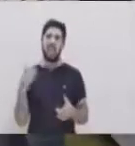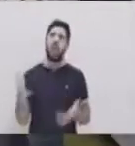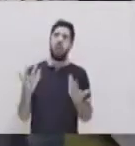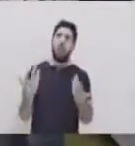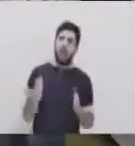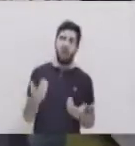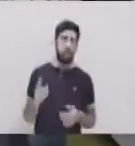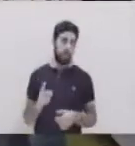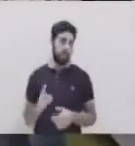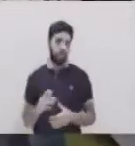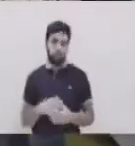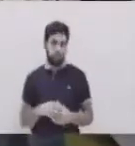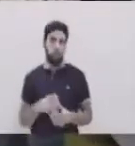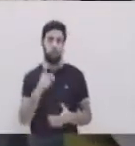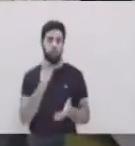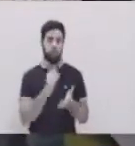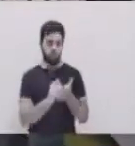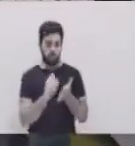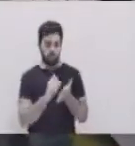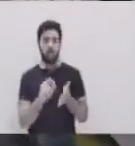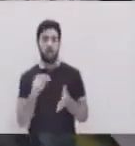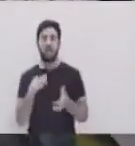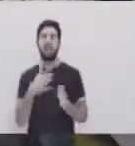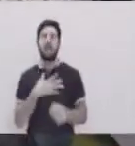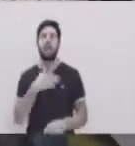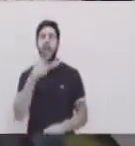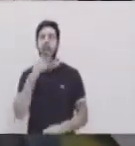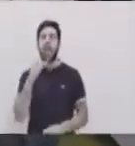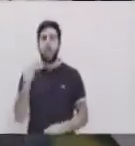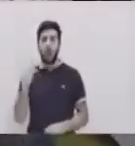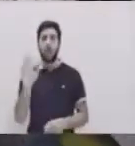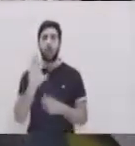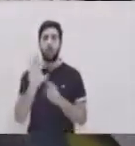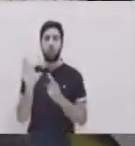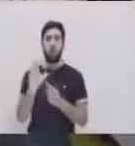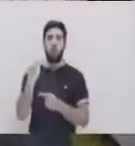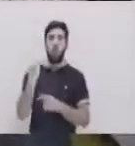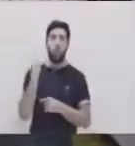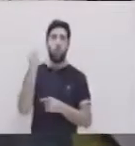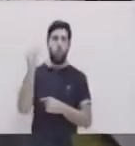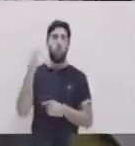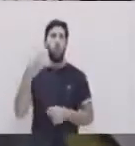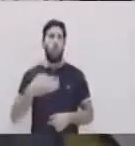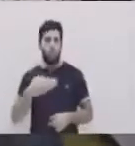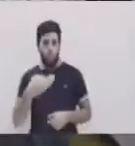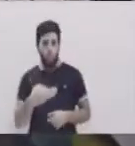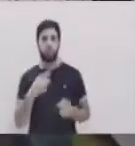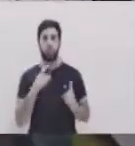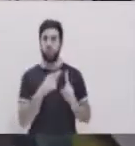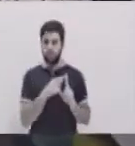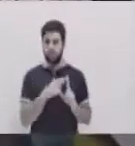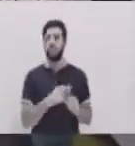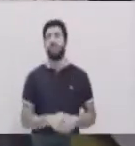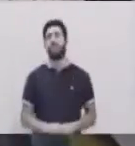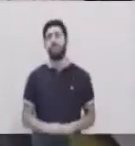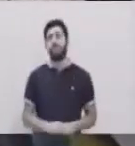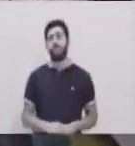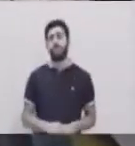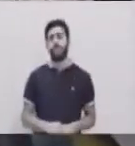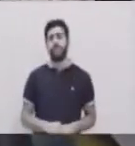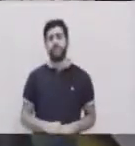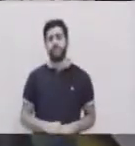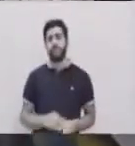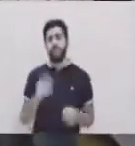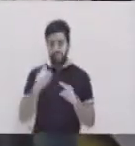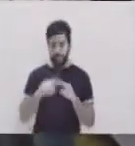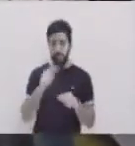se llama formal o culto. ¿Y qué características hay de este registro? Ya sea